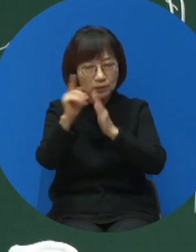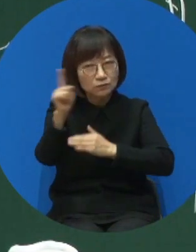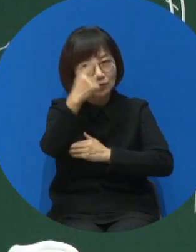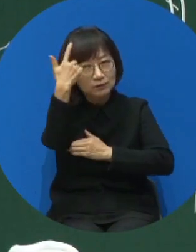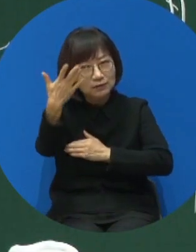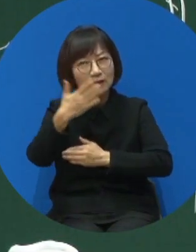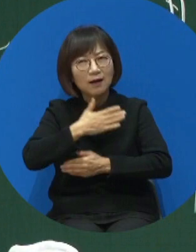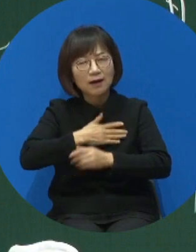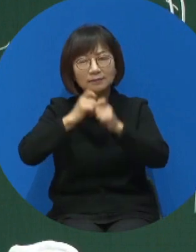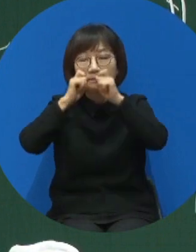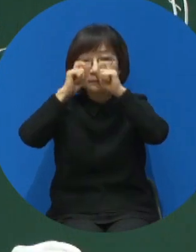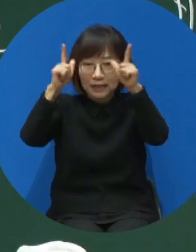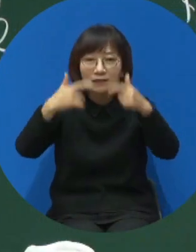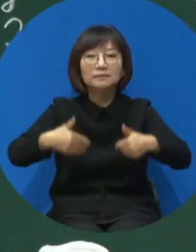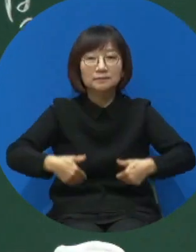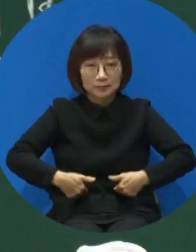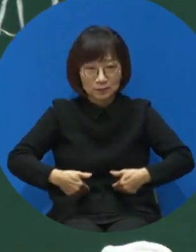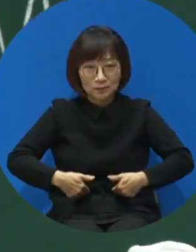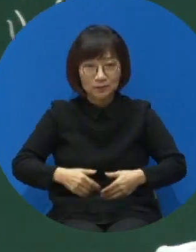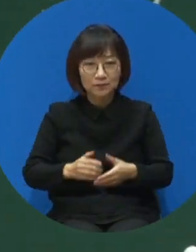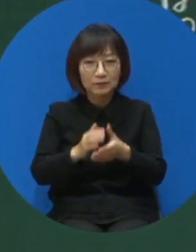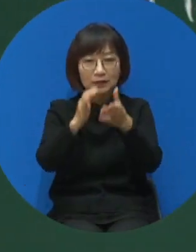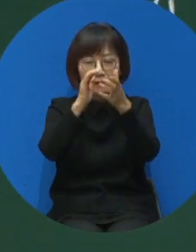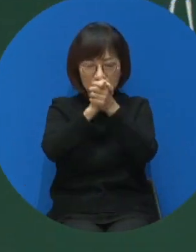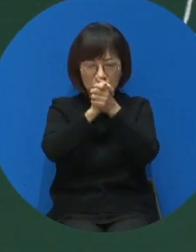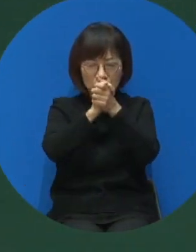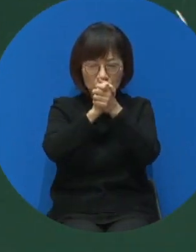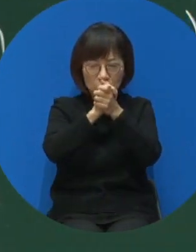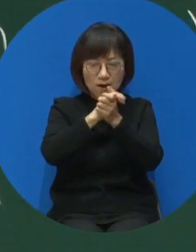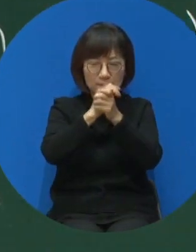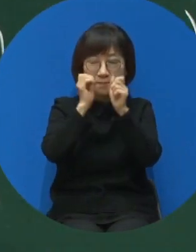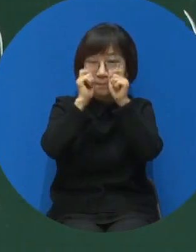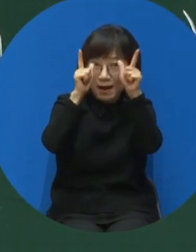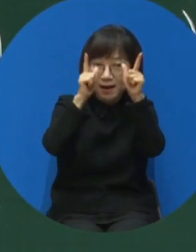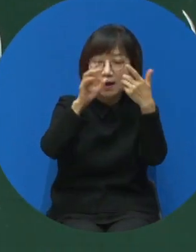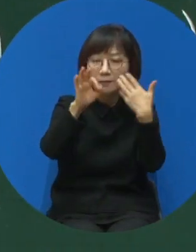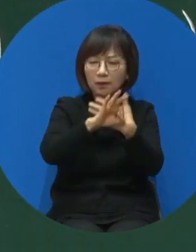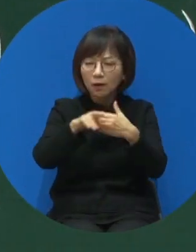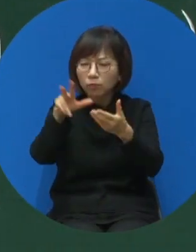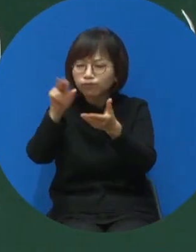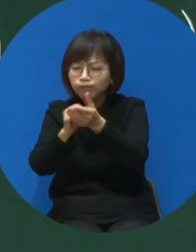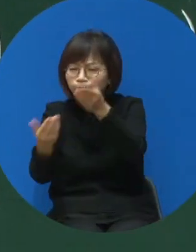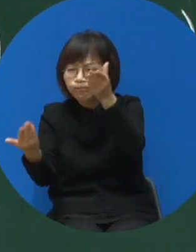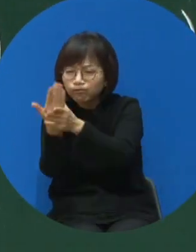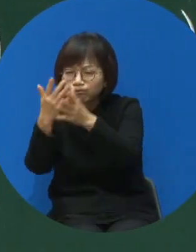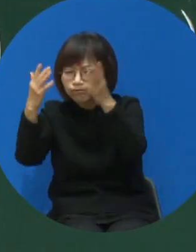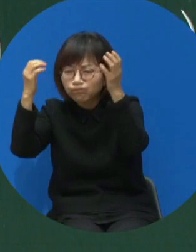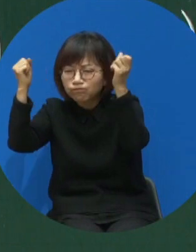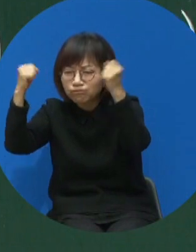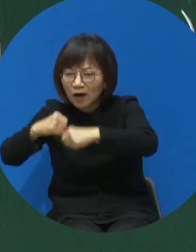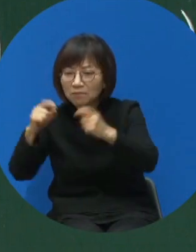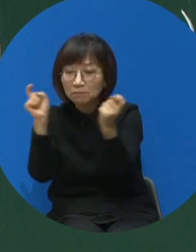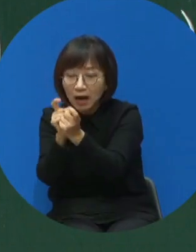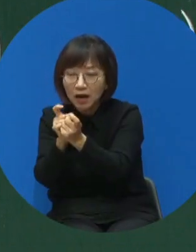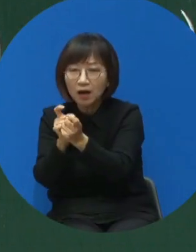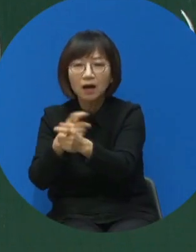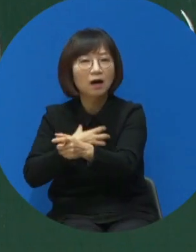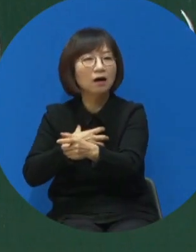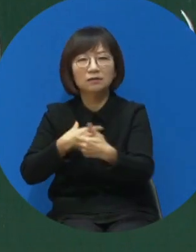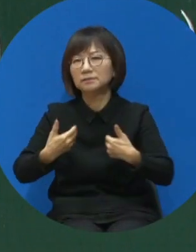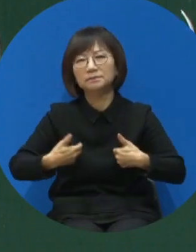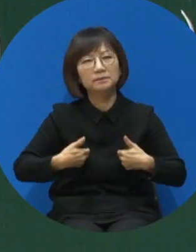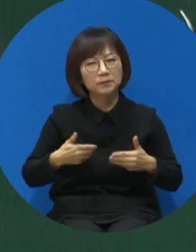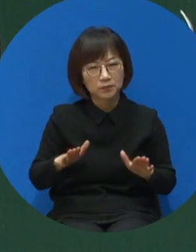la oración sido la alma mehlman y el maná limita si conocen la oración la destrucción no será destrucción